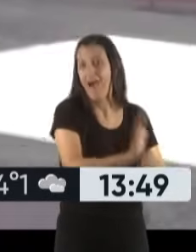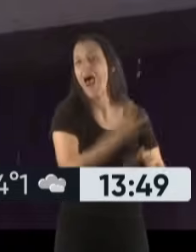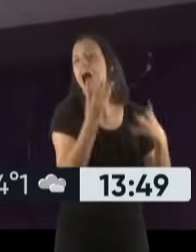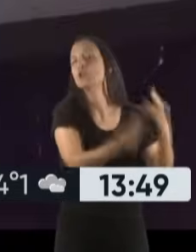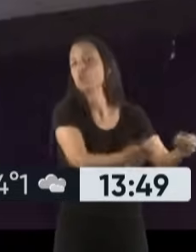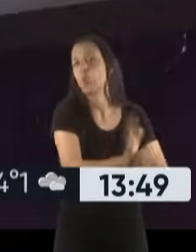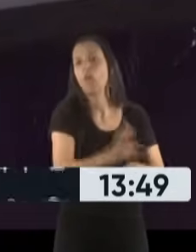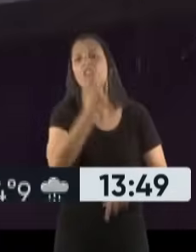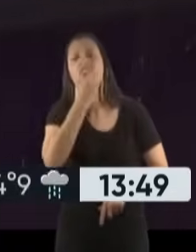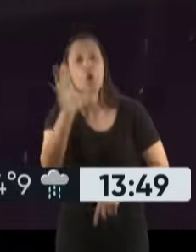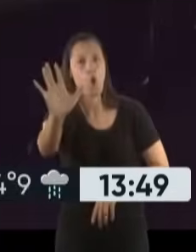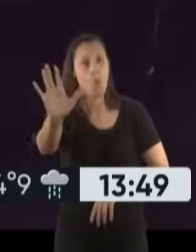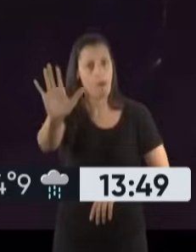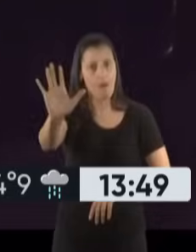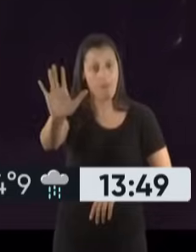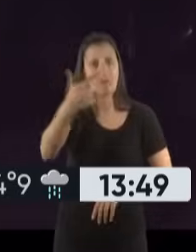No chiflen, che, por eso.